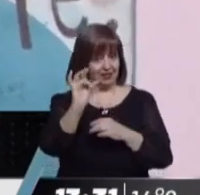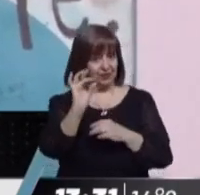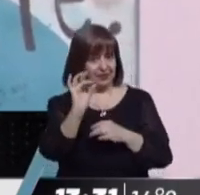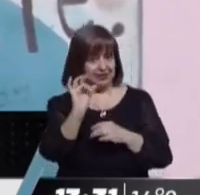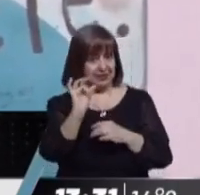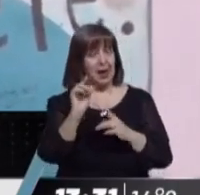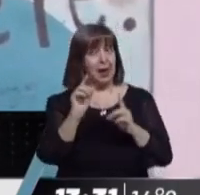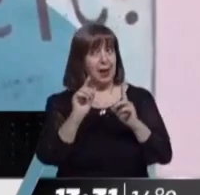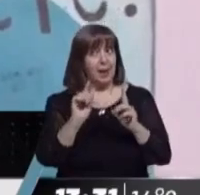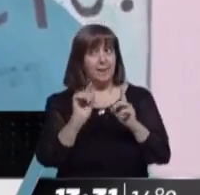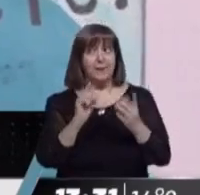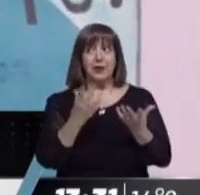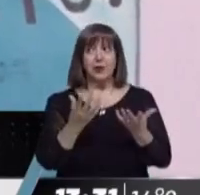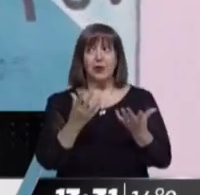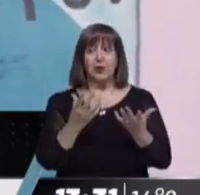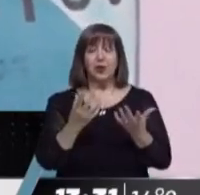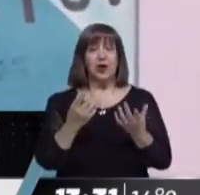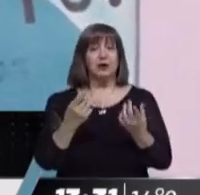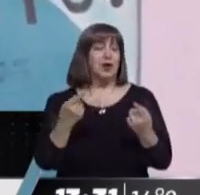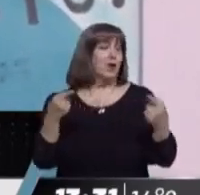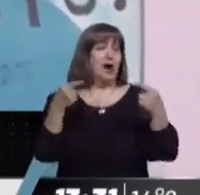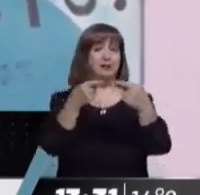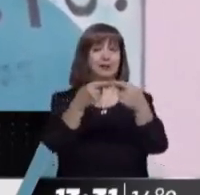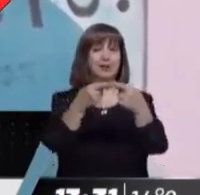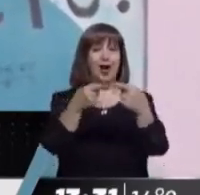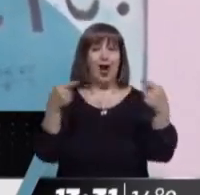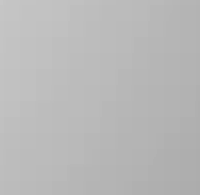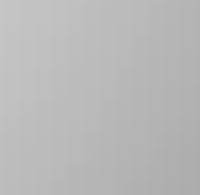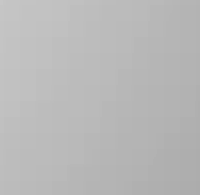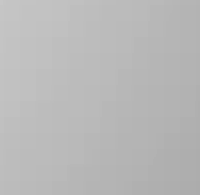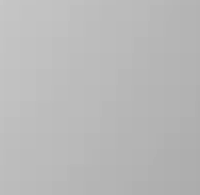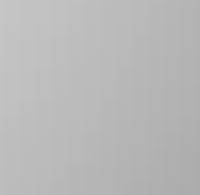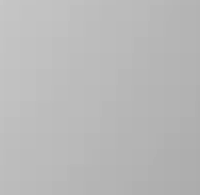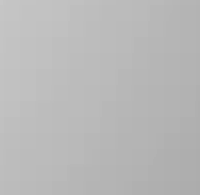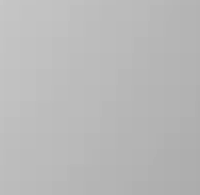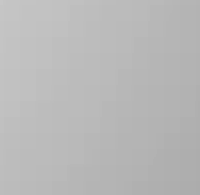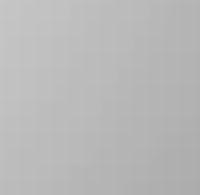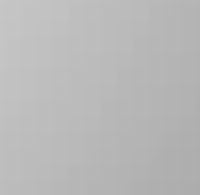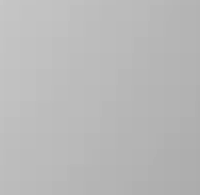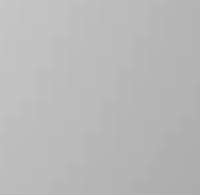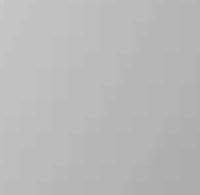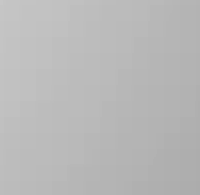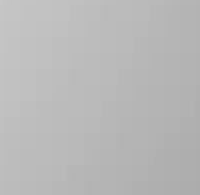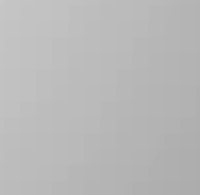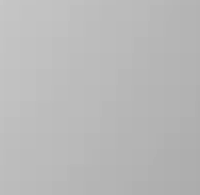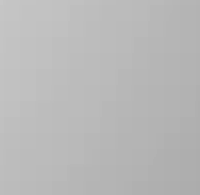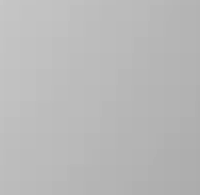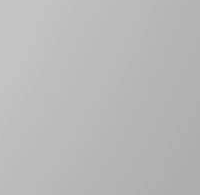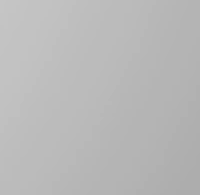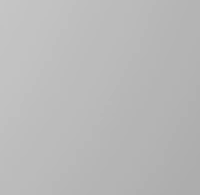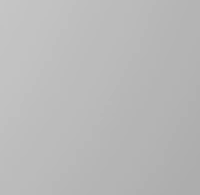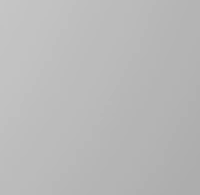eh se transforma en un desafío de cómo ingeniárselas para encarar de estos problemas